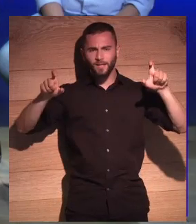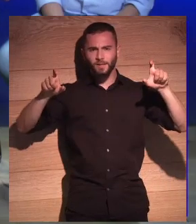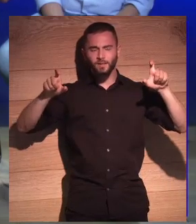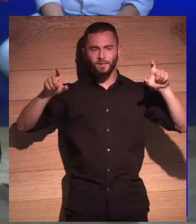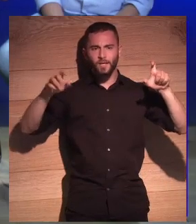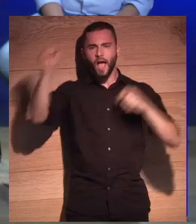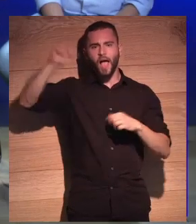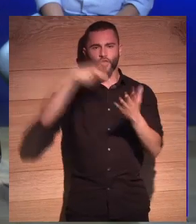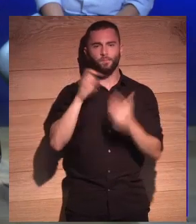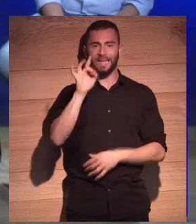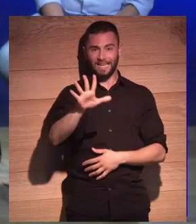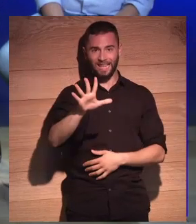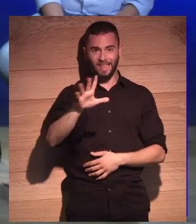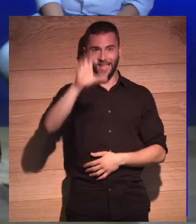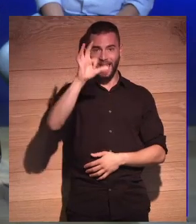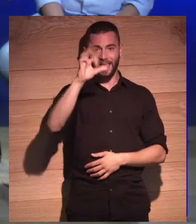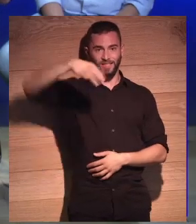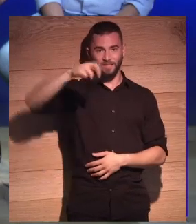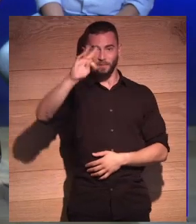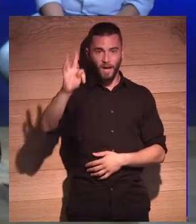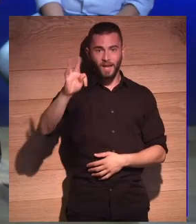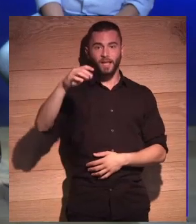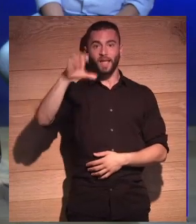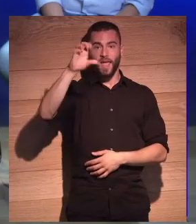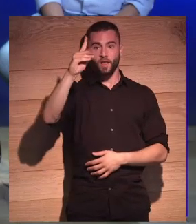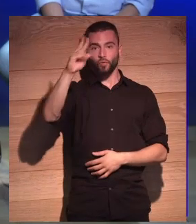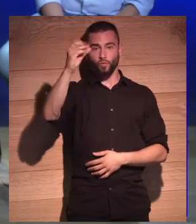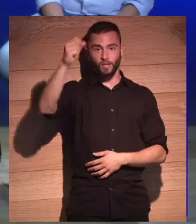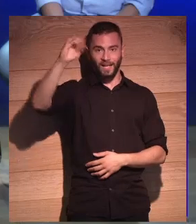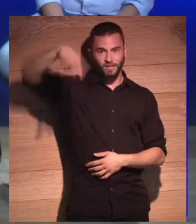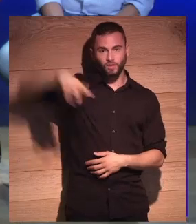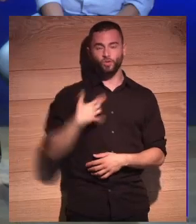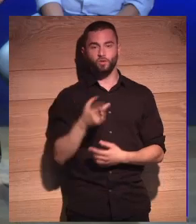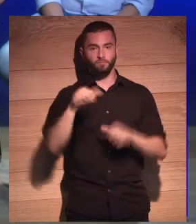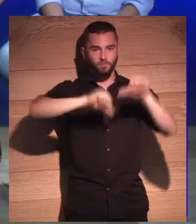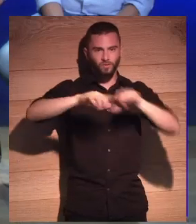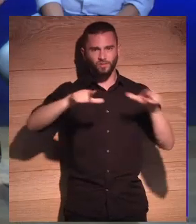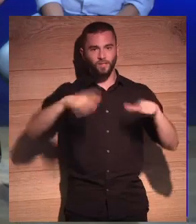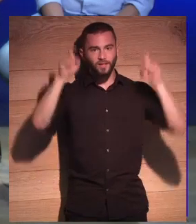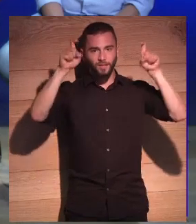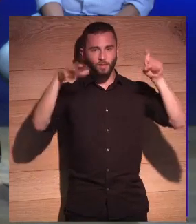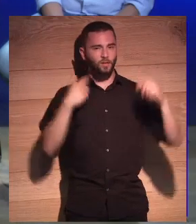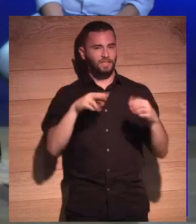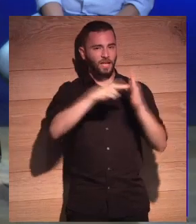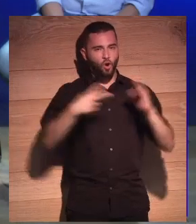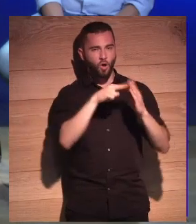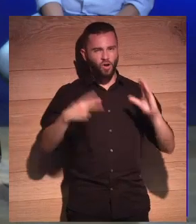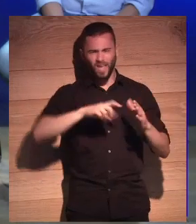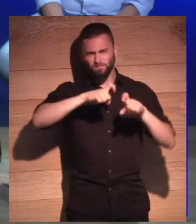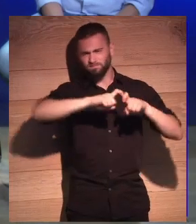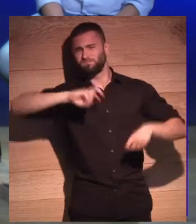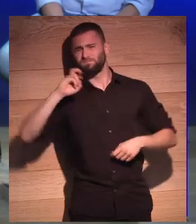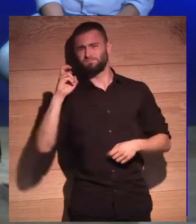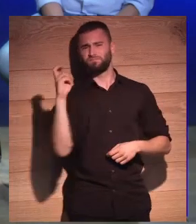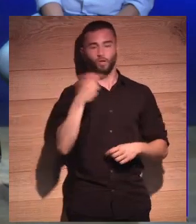en el 2015 Smart Education en laboratorios virtuales integrando tecnologías de todo tipo para el gobierno, o sea, la